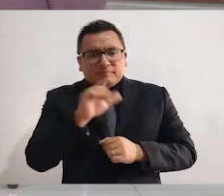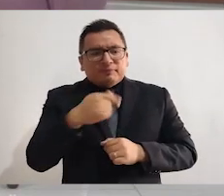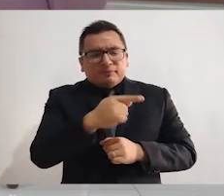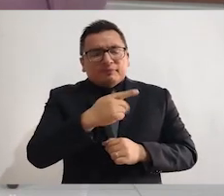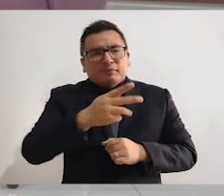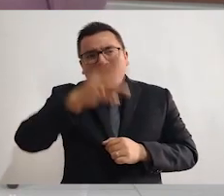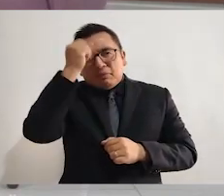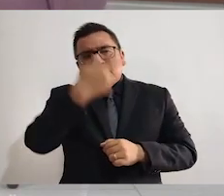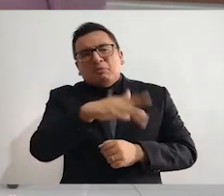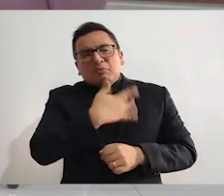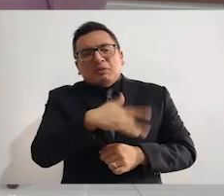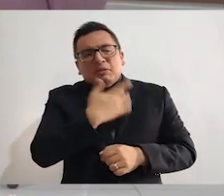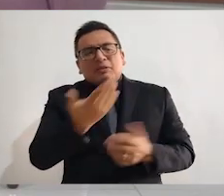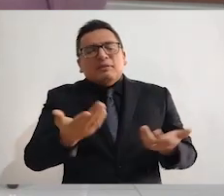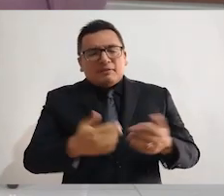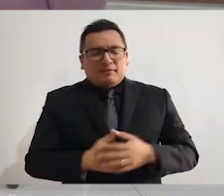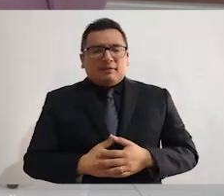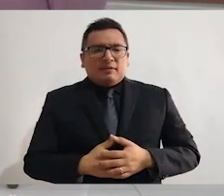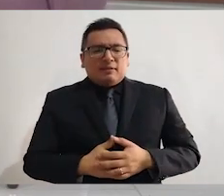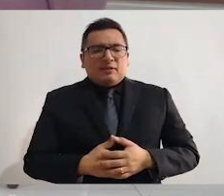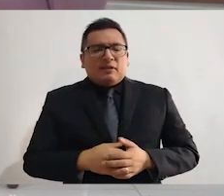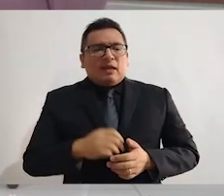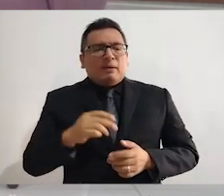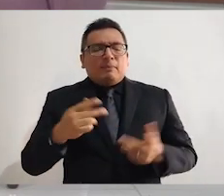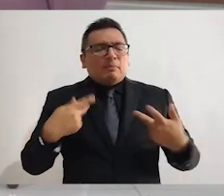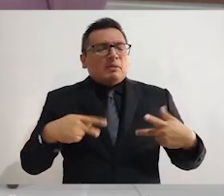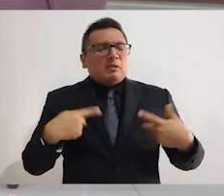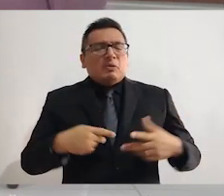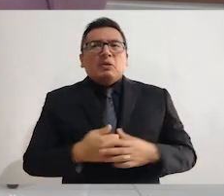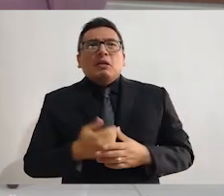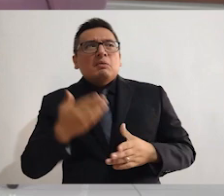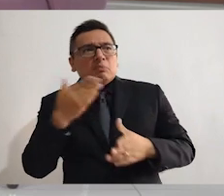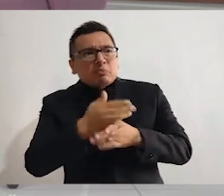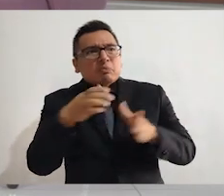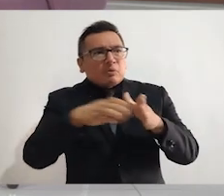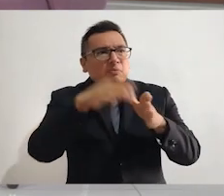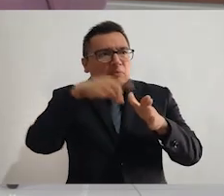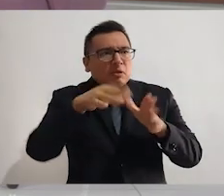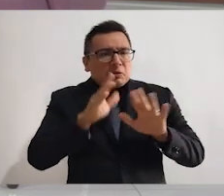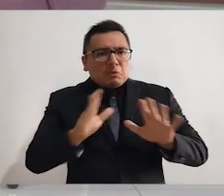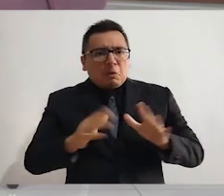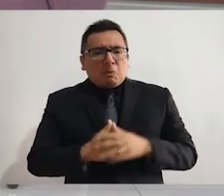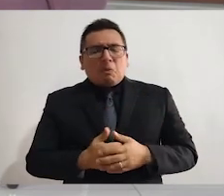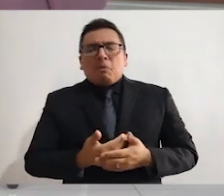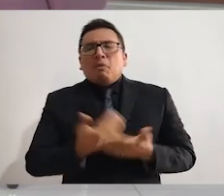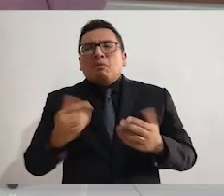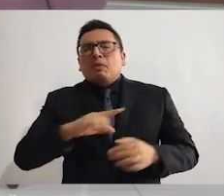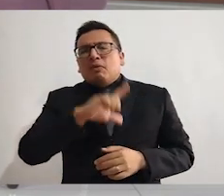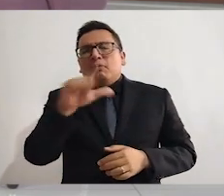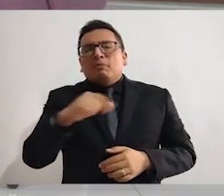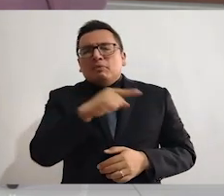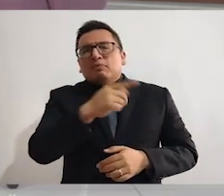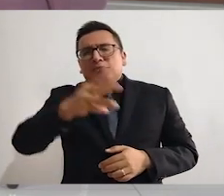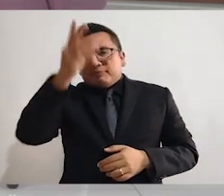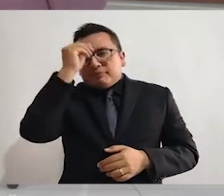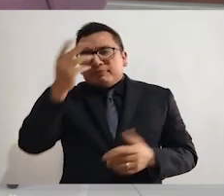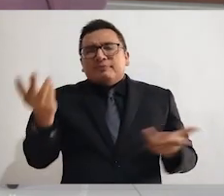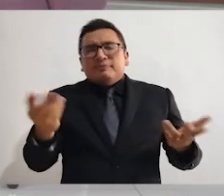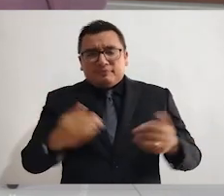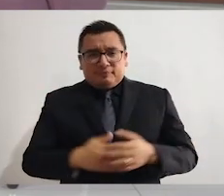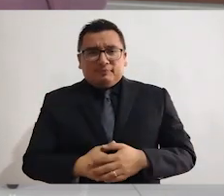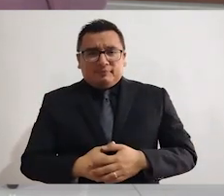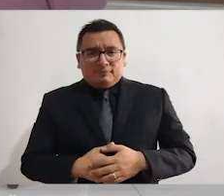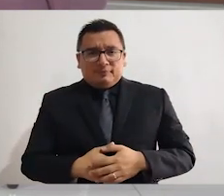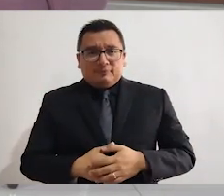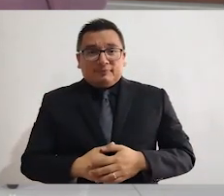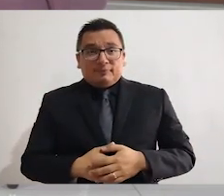pudieron ver ustedes ahí cuando iban a la casilla, cuando las personas iban y votaban? ¿qué les quedó después de este análisis que se